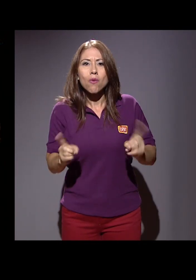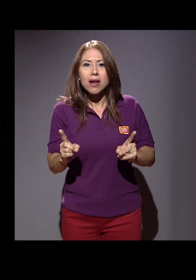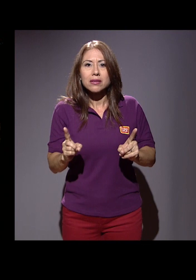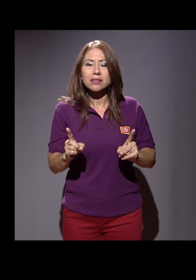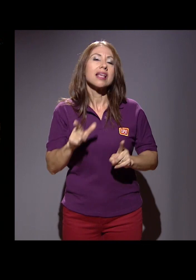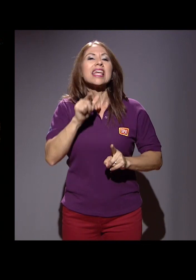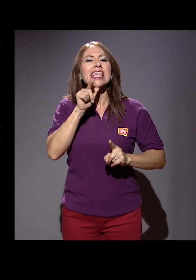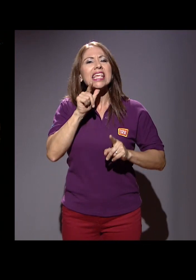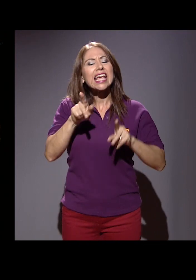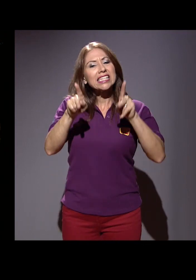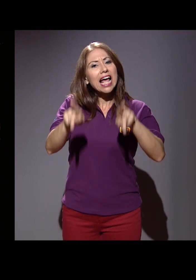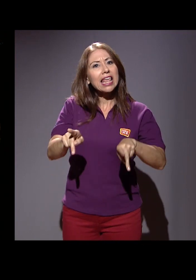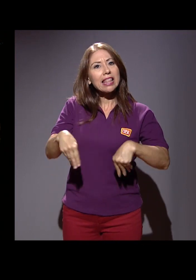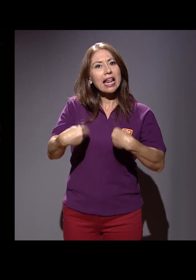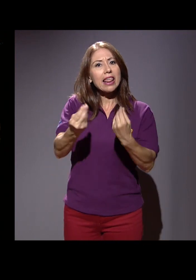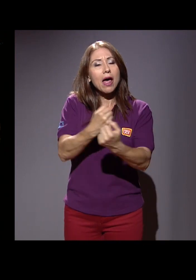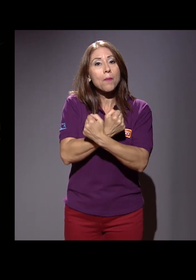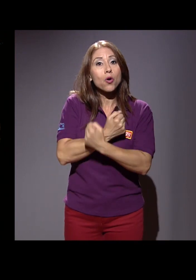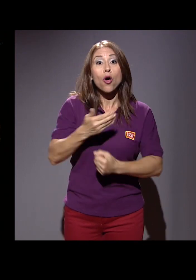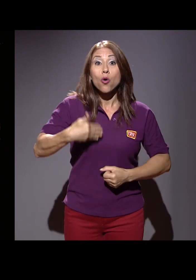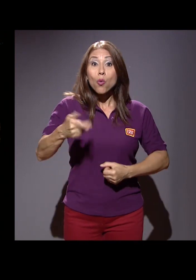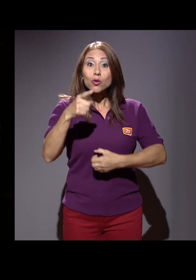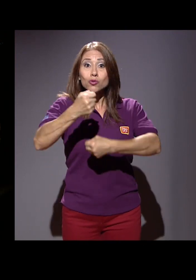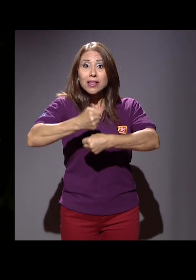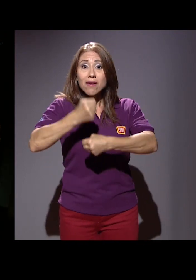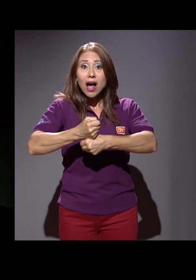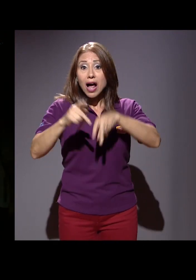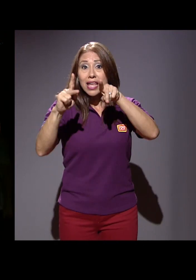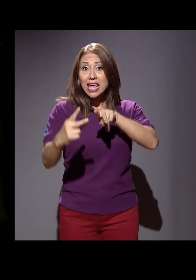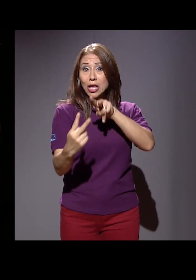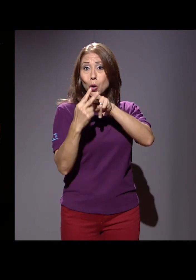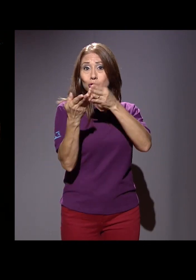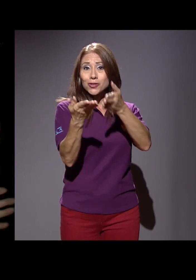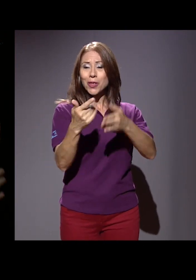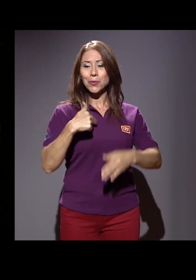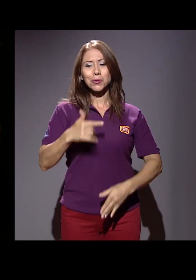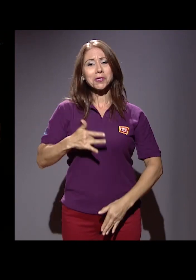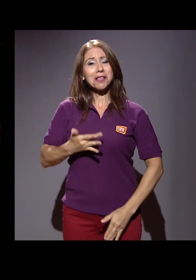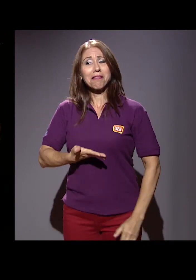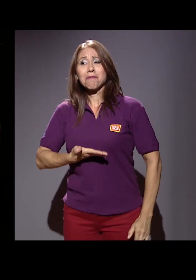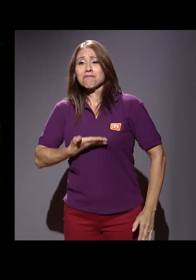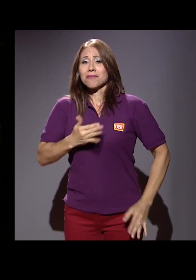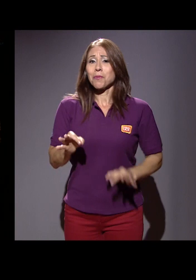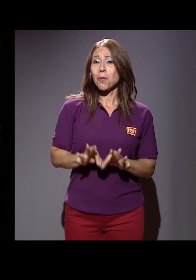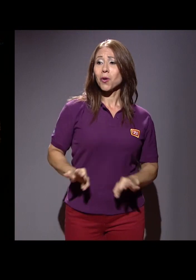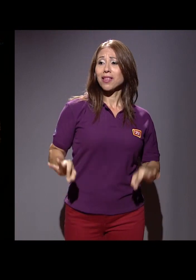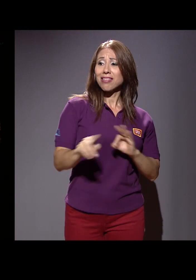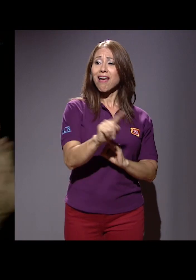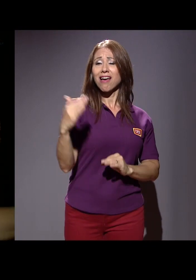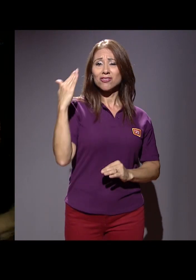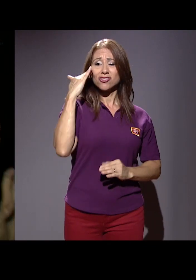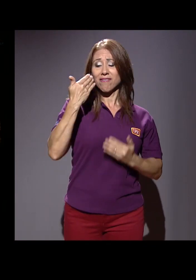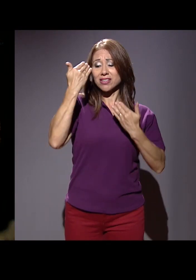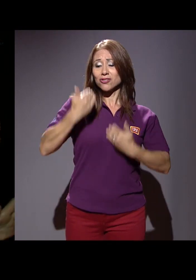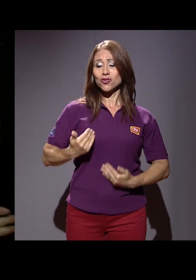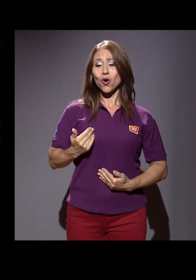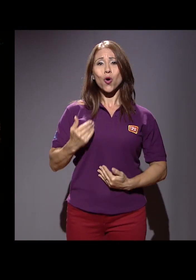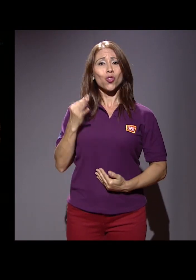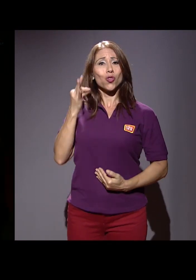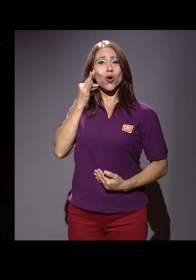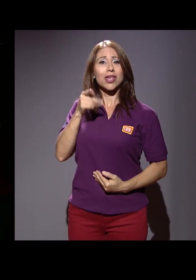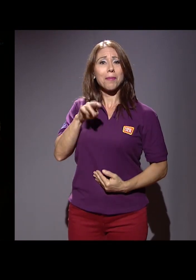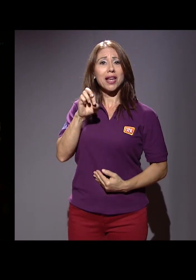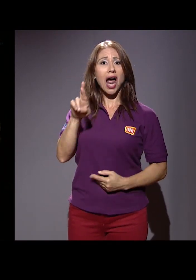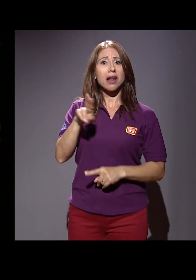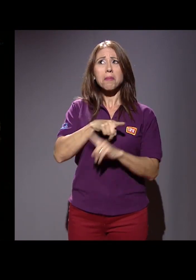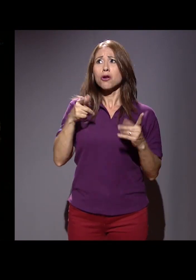gente que realmente le da amor? ¿Quién es la gente? Cuando usted trabaja y usted, la gente la conoce, entonces, ay, uno se siente importante, ay, sí, saben que yo soy de Doña Pilar y todo.